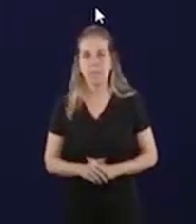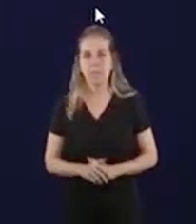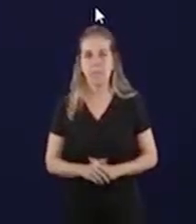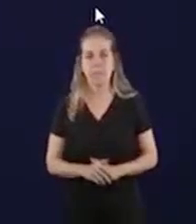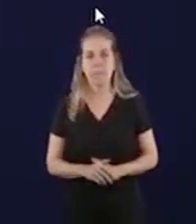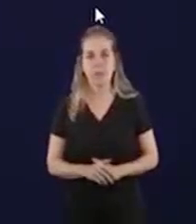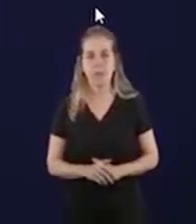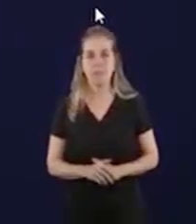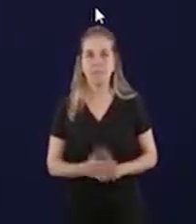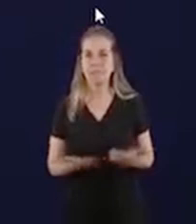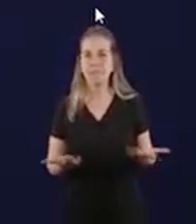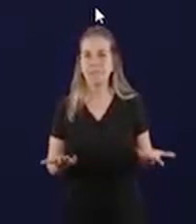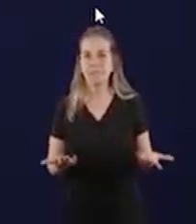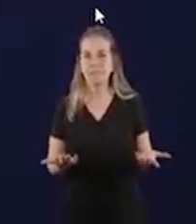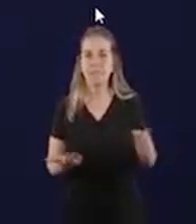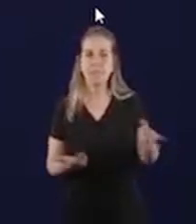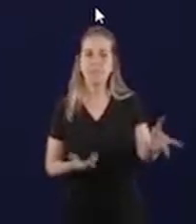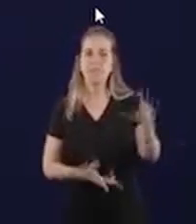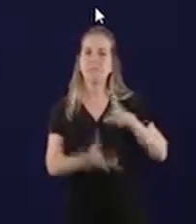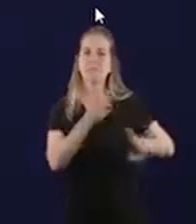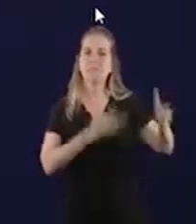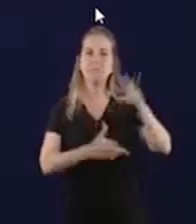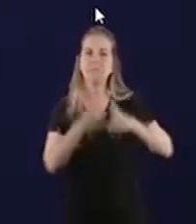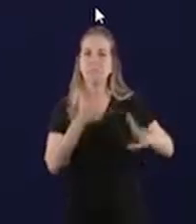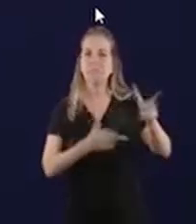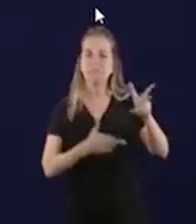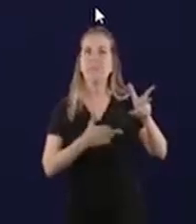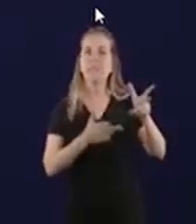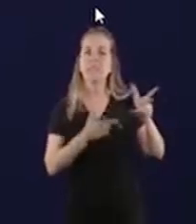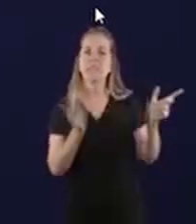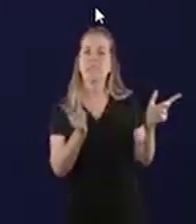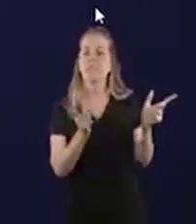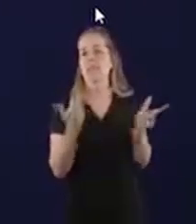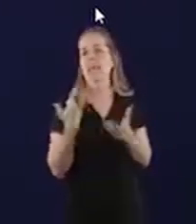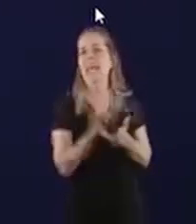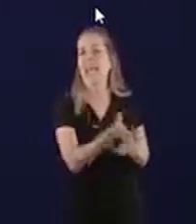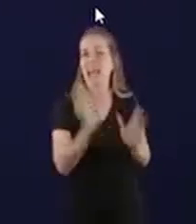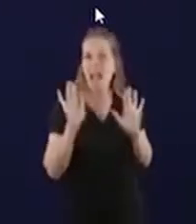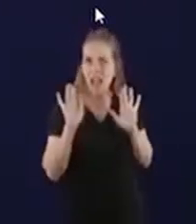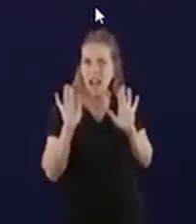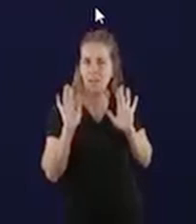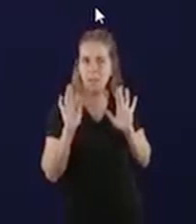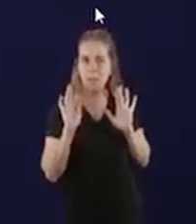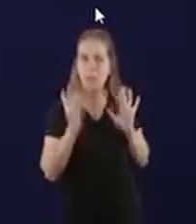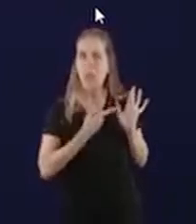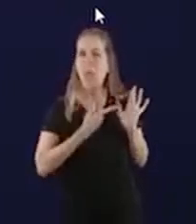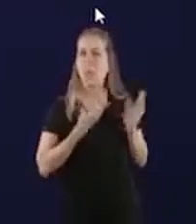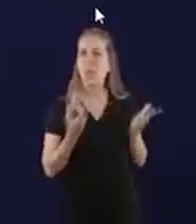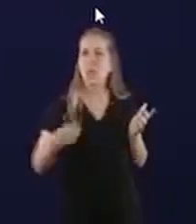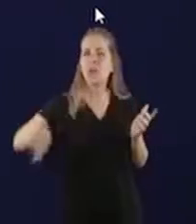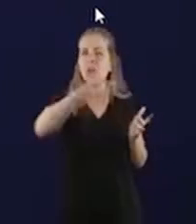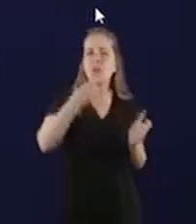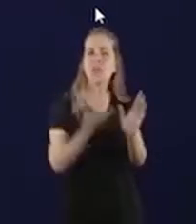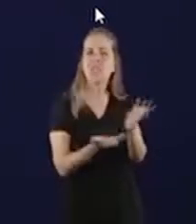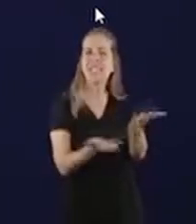no no no veo que de lo que vos me hayas descrito de manera genérica Eh ve a dónde se le está quitando derechos